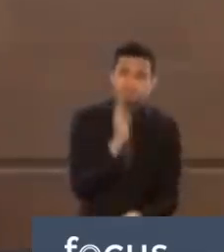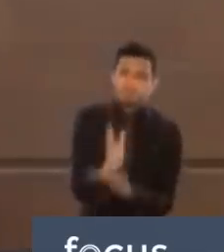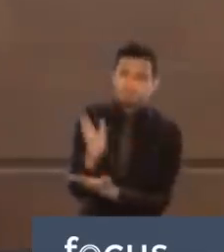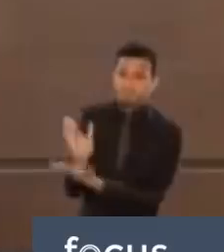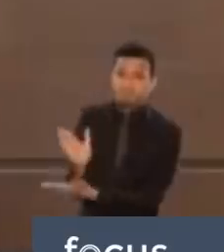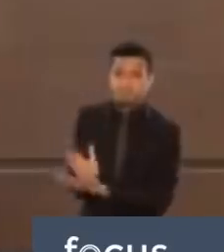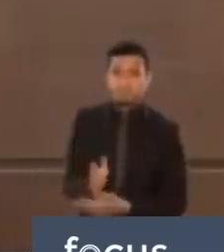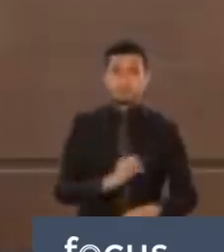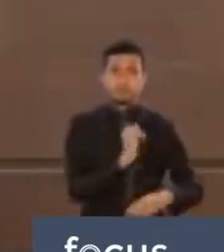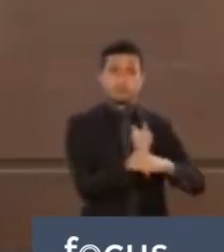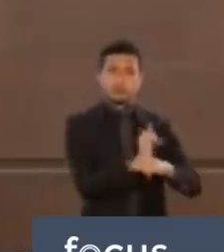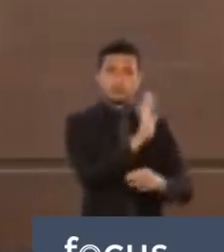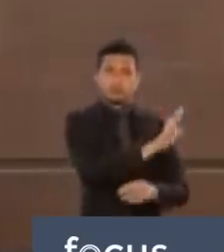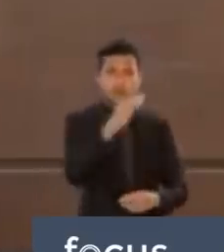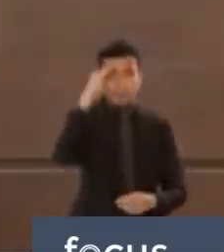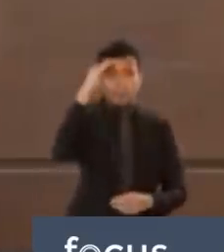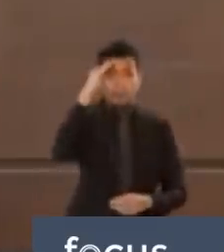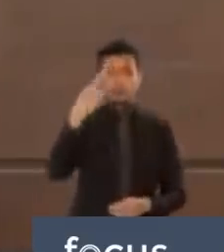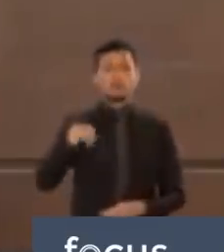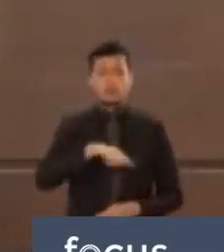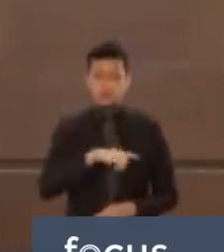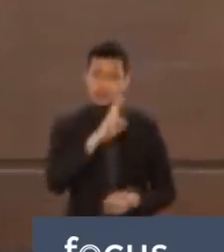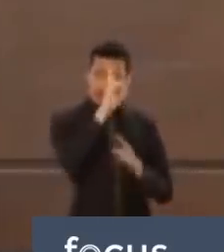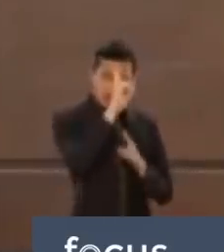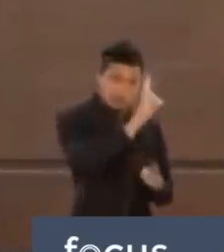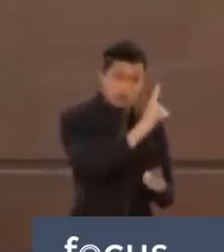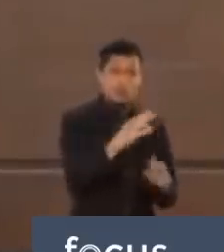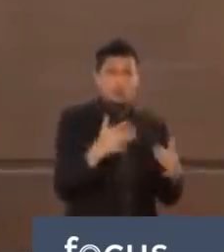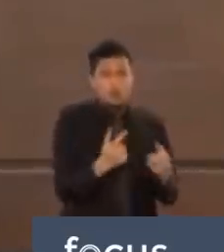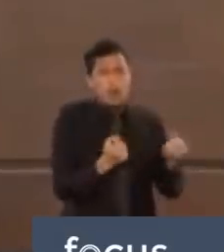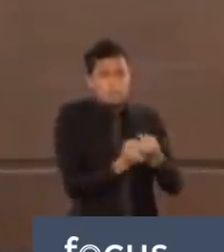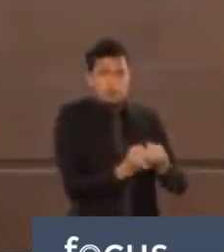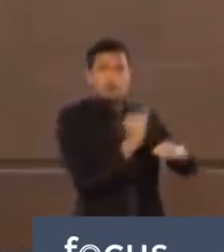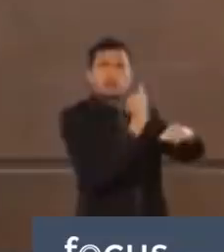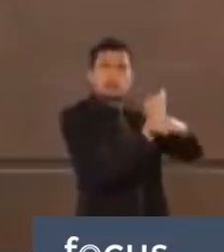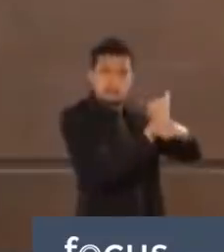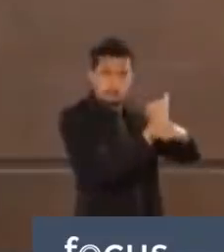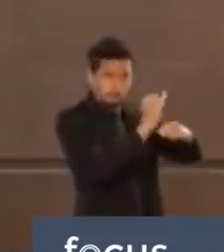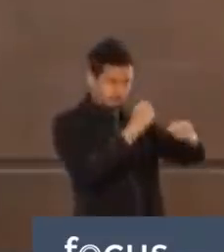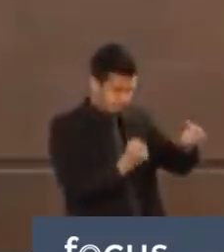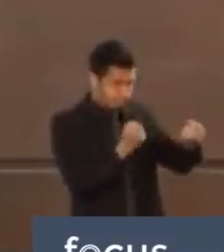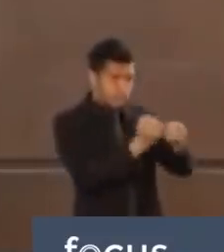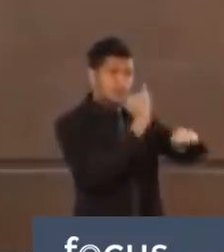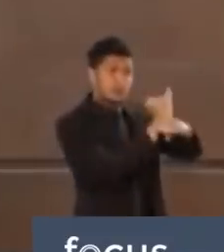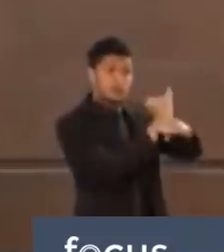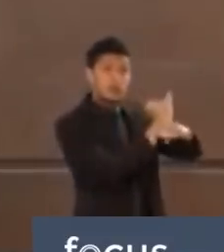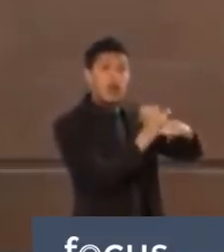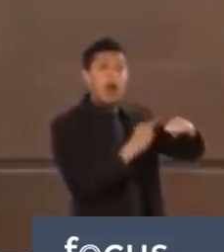cuya institución aquí, por supuesto, valoramos, respetamos y apoyamos como institución, pero a esa institución,